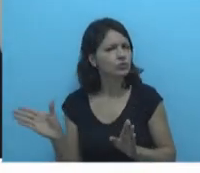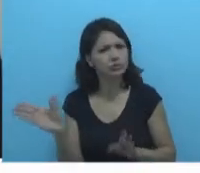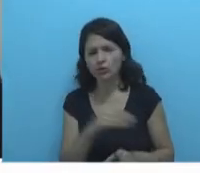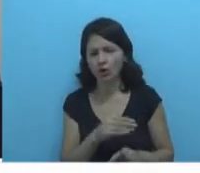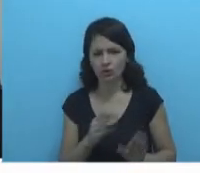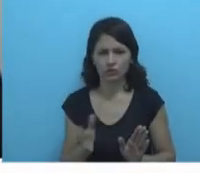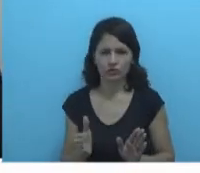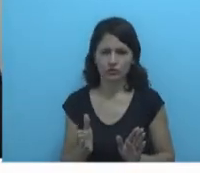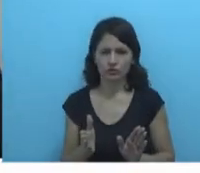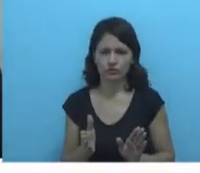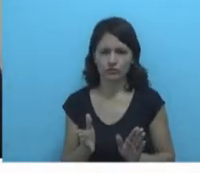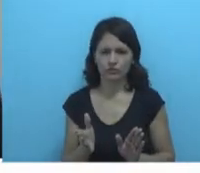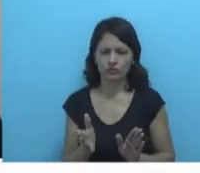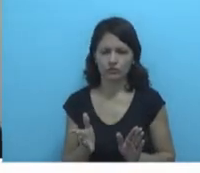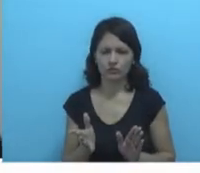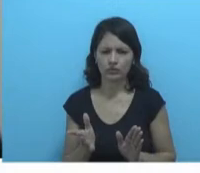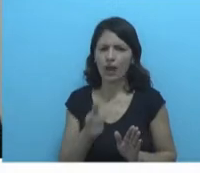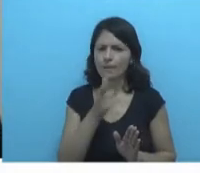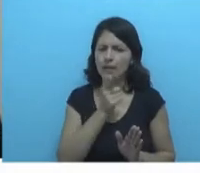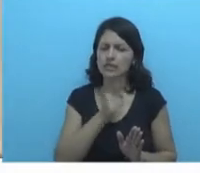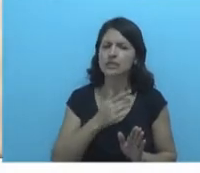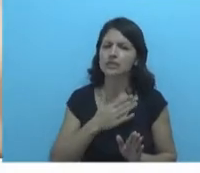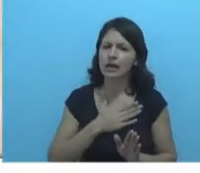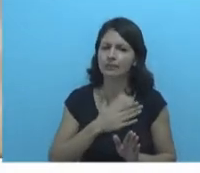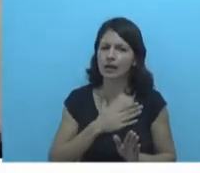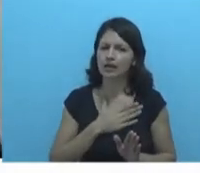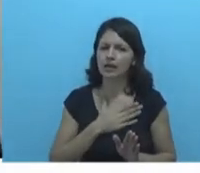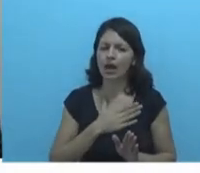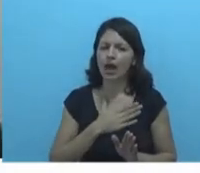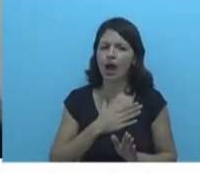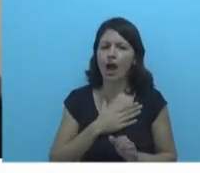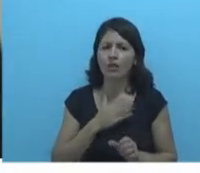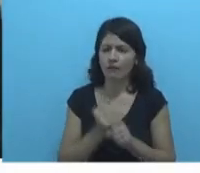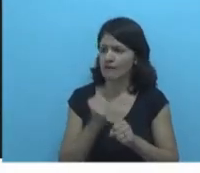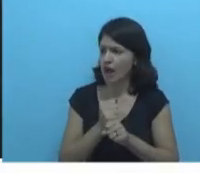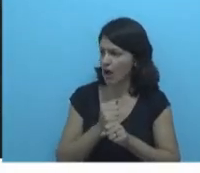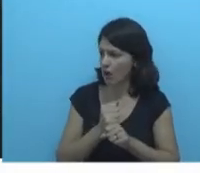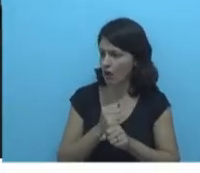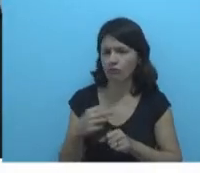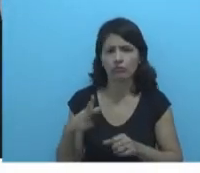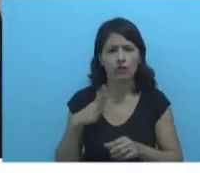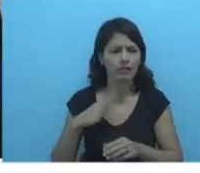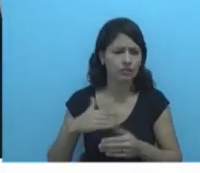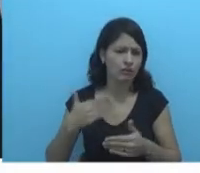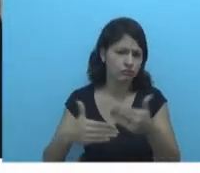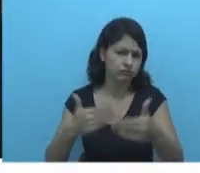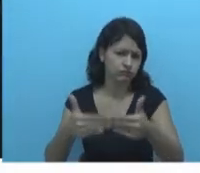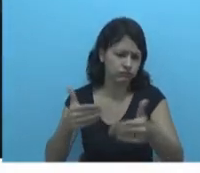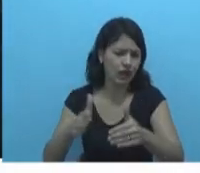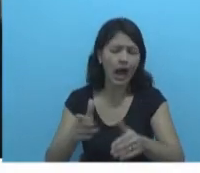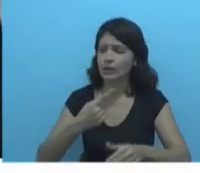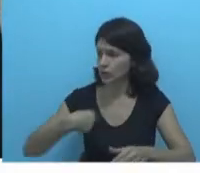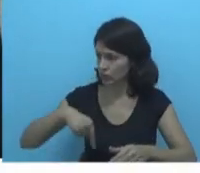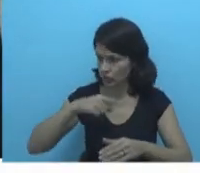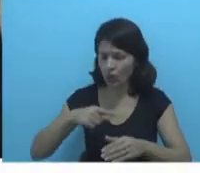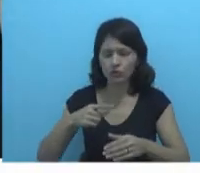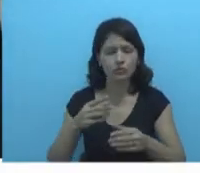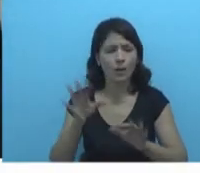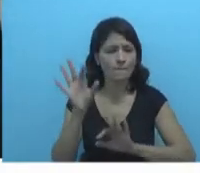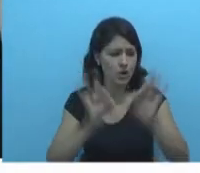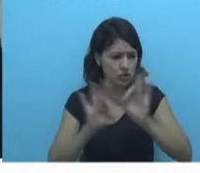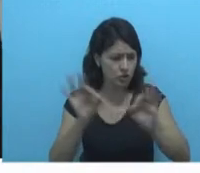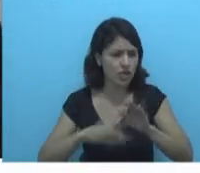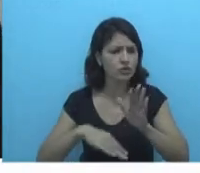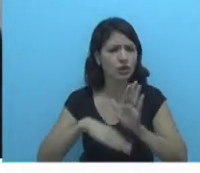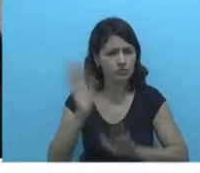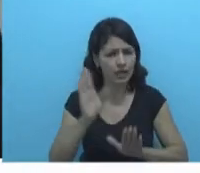insistir, creo que tenemos cosas por hacer en esta legislatura y vuelvo a insistir en